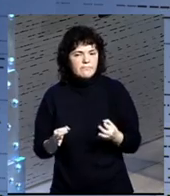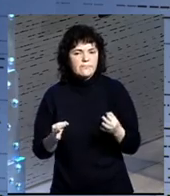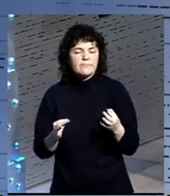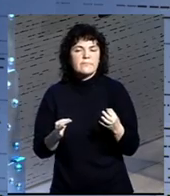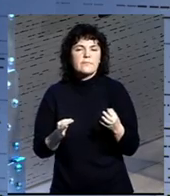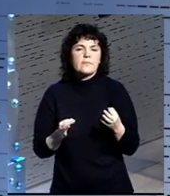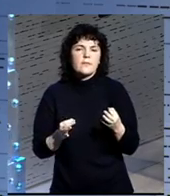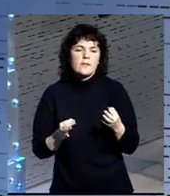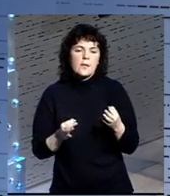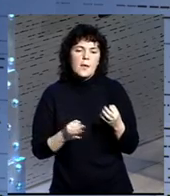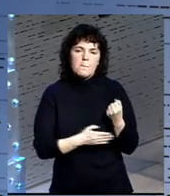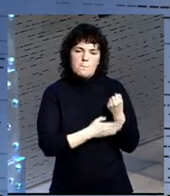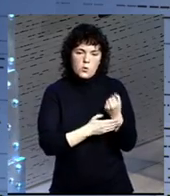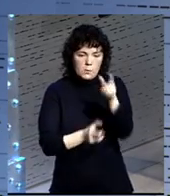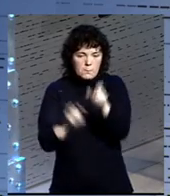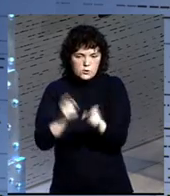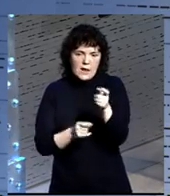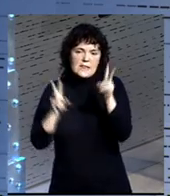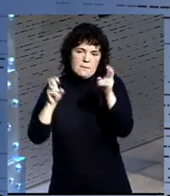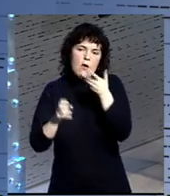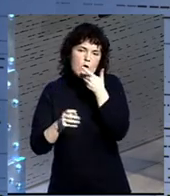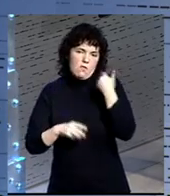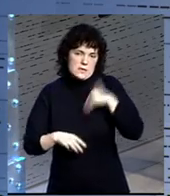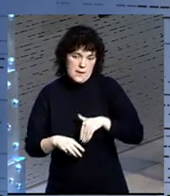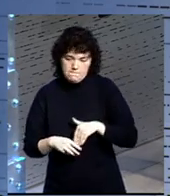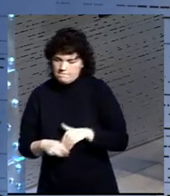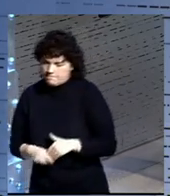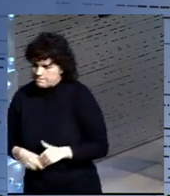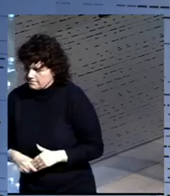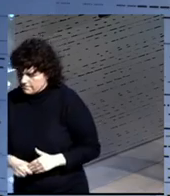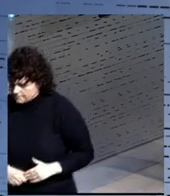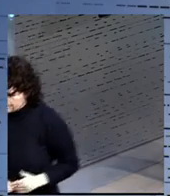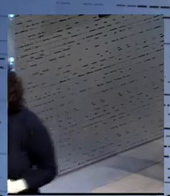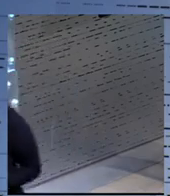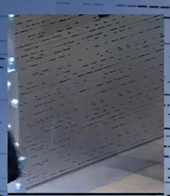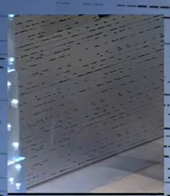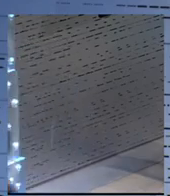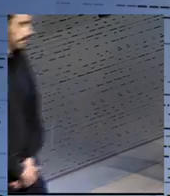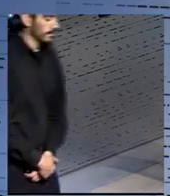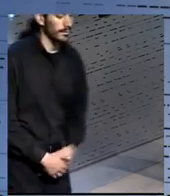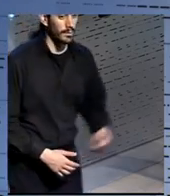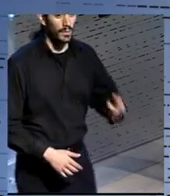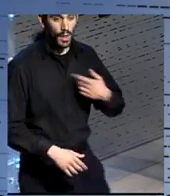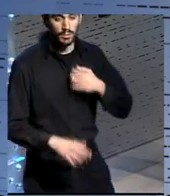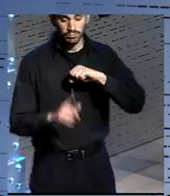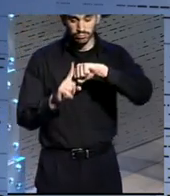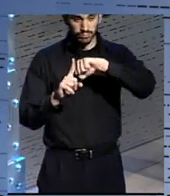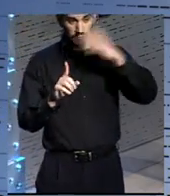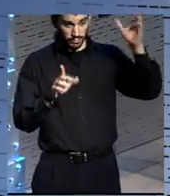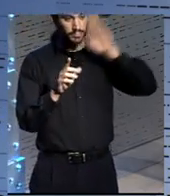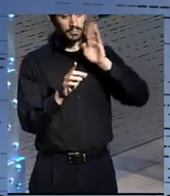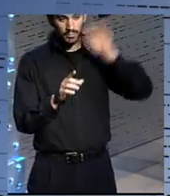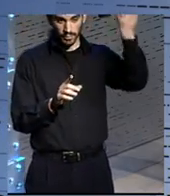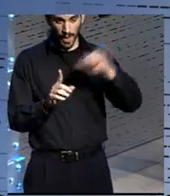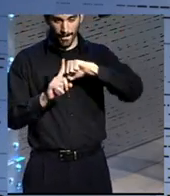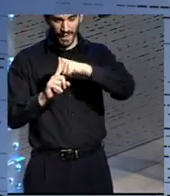favor de quien conoce el terreno. Como consecuencia de esas presiones, no es difícil anticipar, y menos a